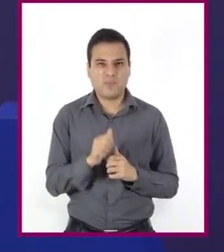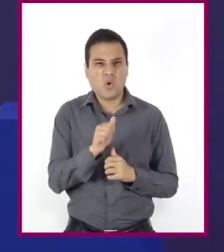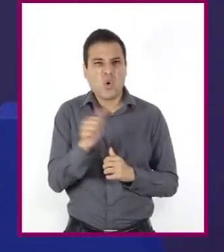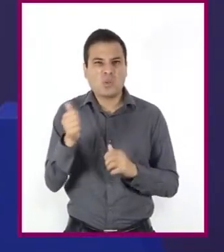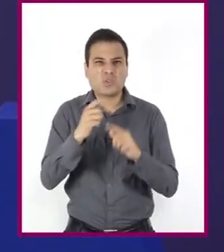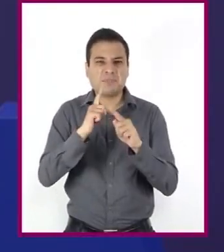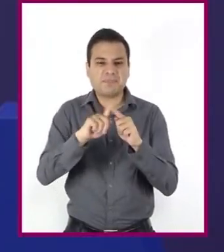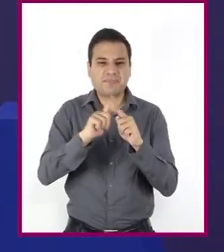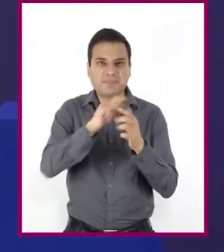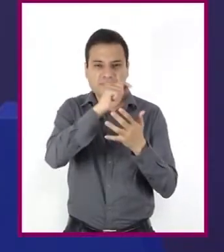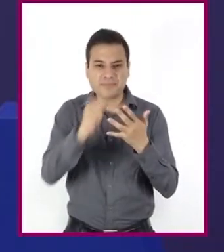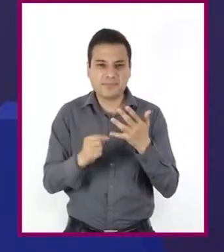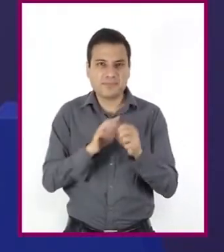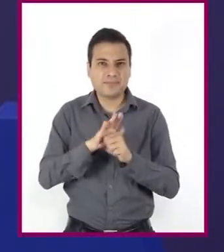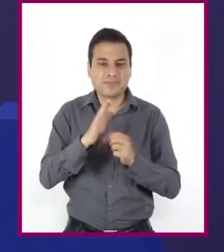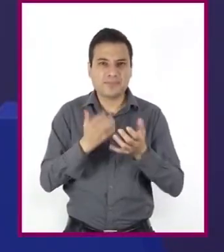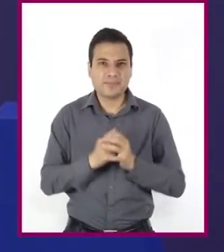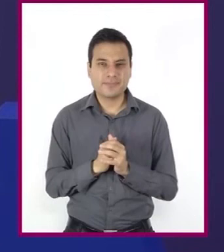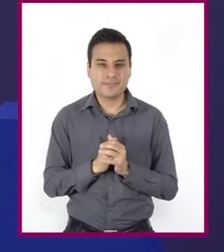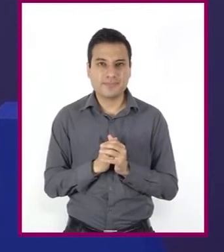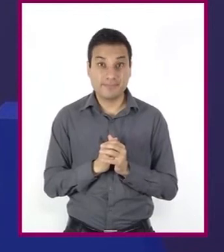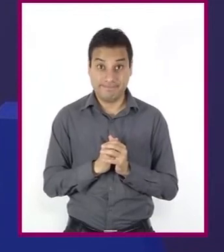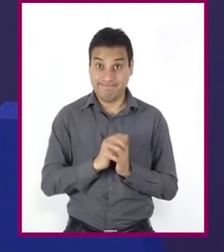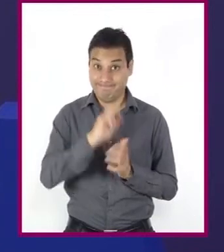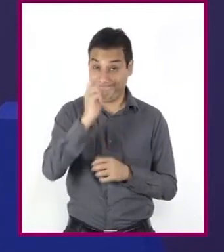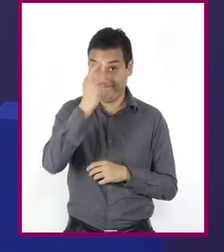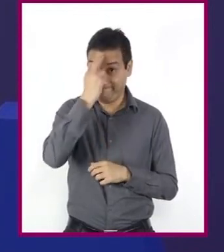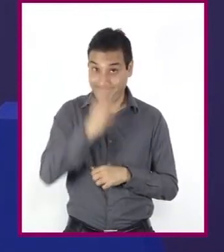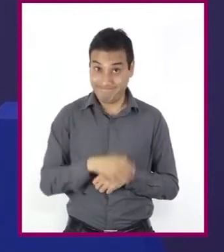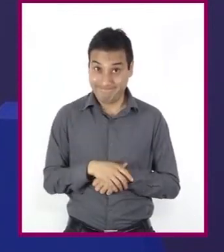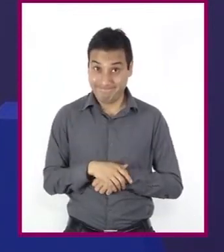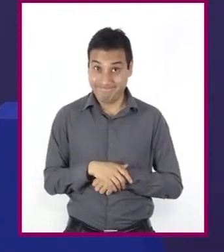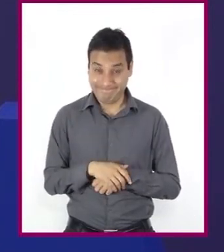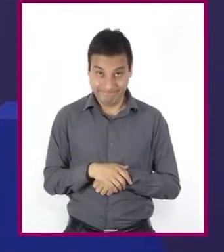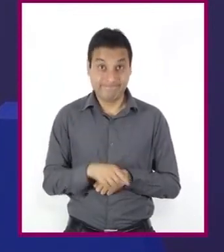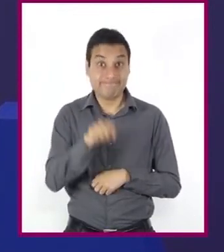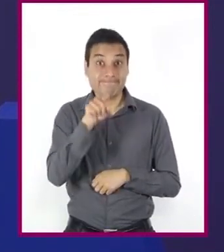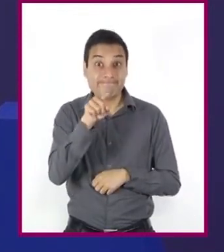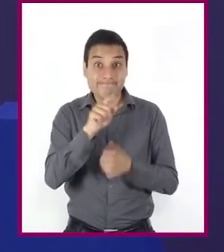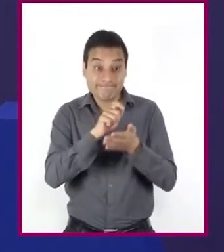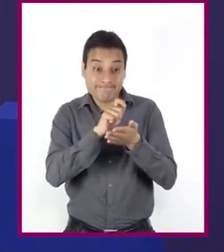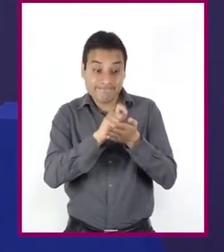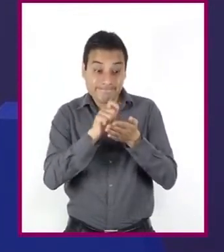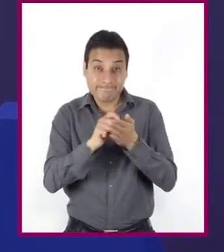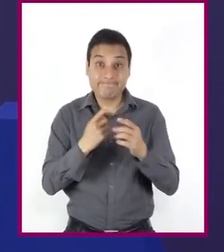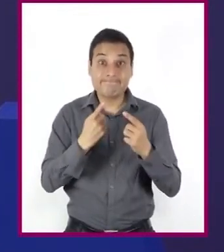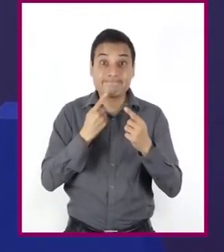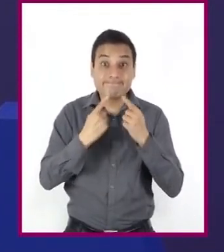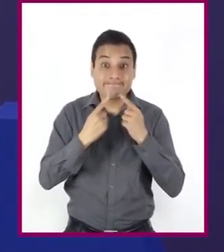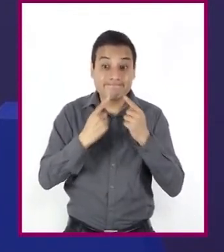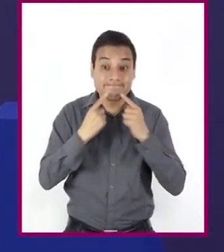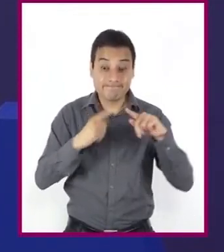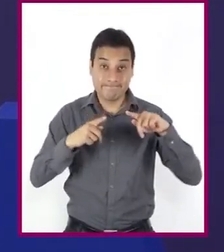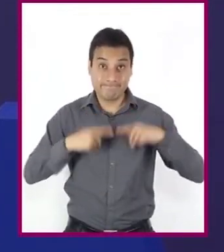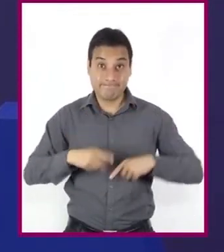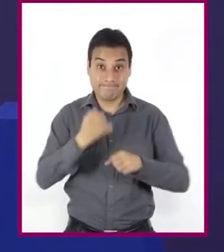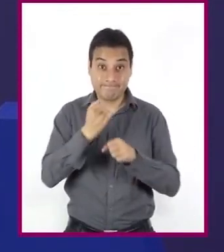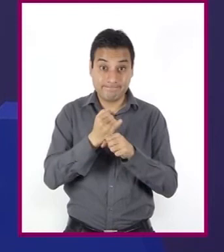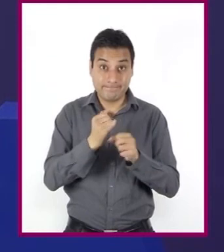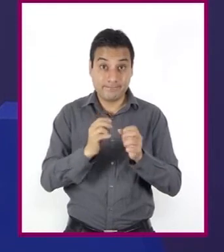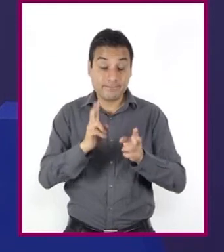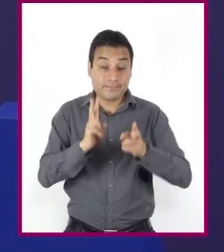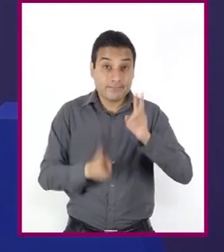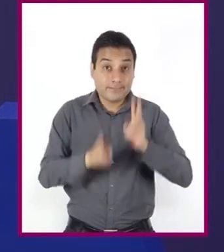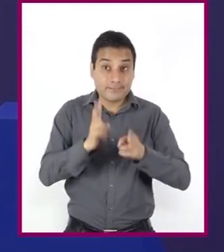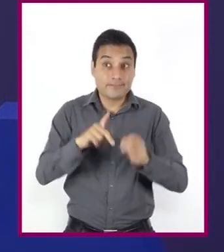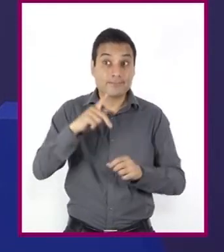imaginan? No olviden tomar en cuenta que al redactar sus diálogos, el modo de hablar de cada personaje